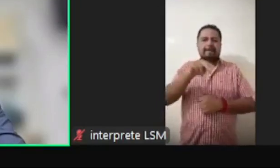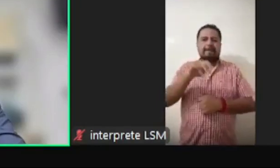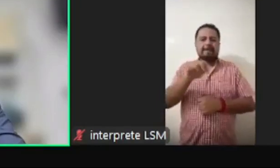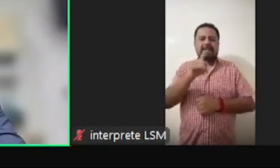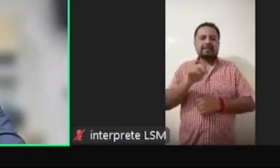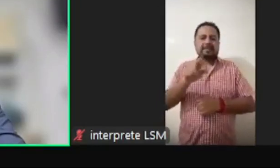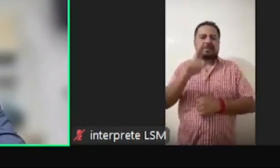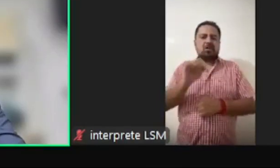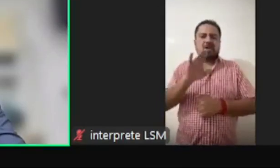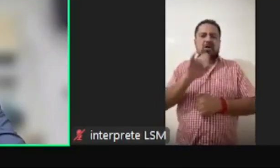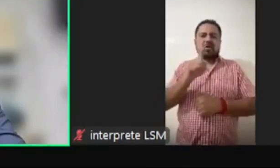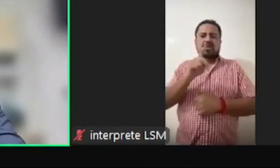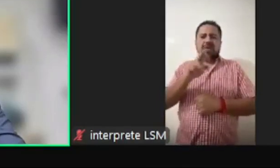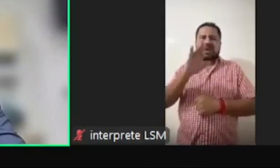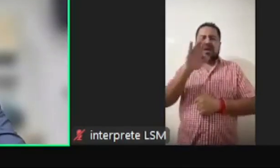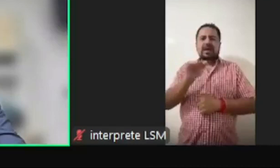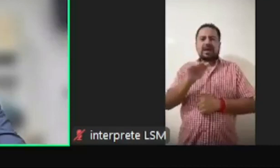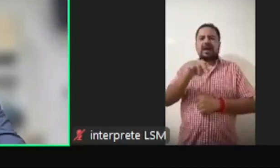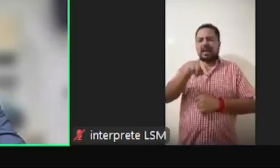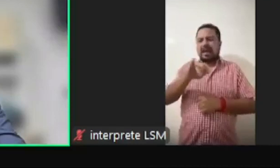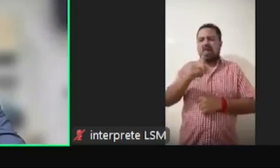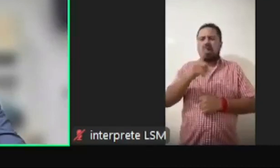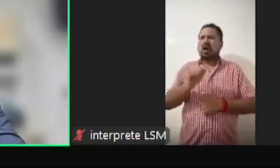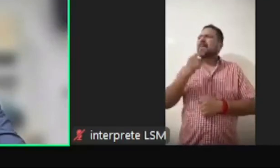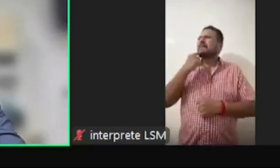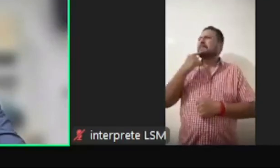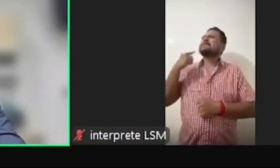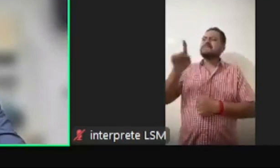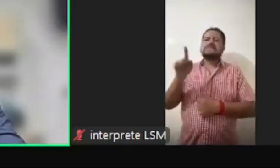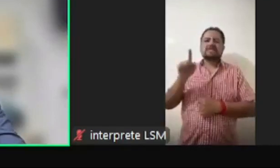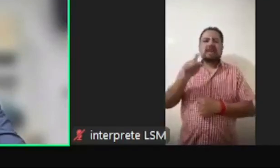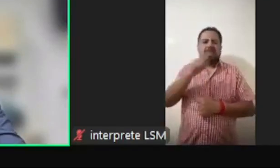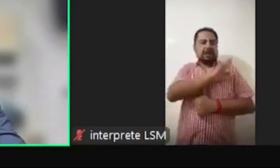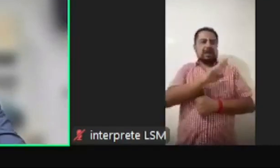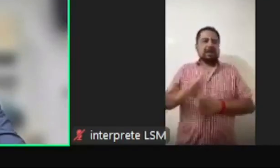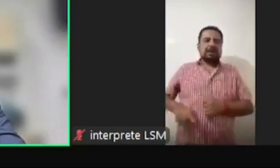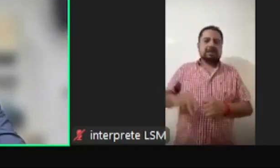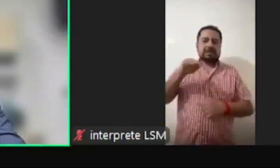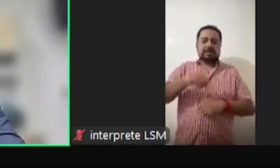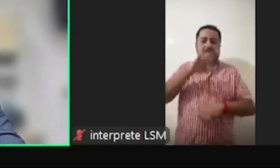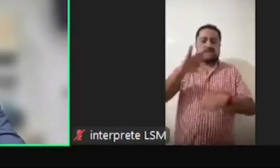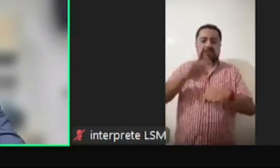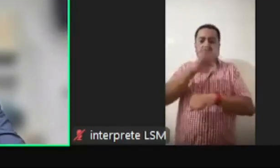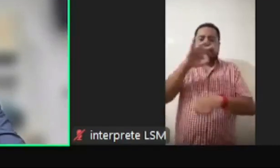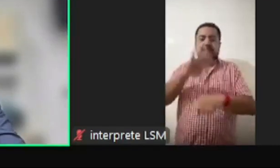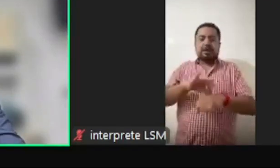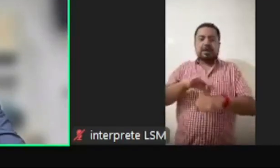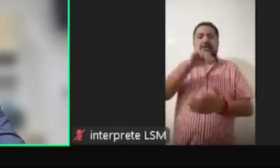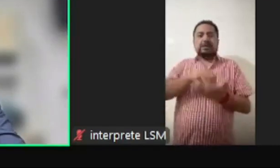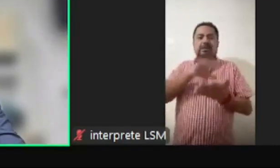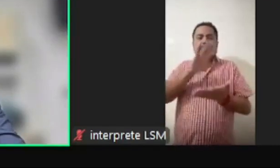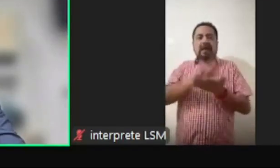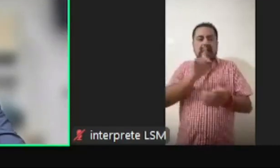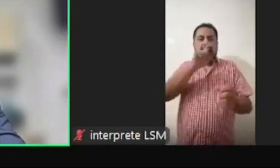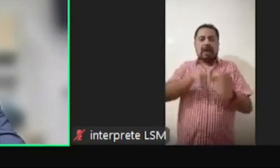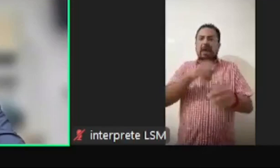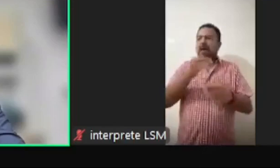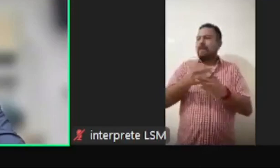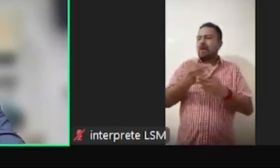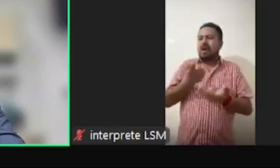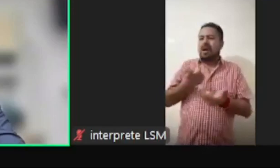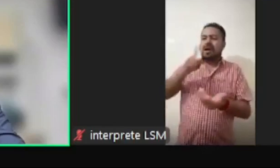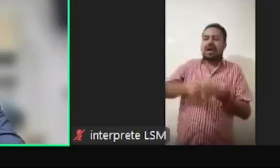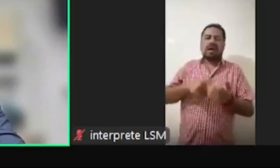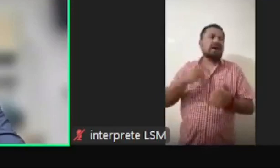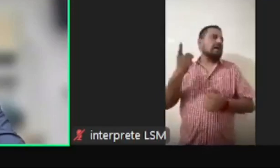Contreras impugna el registro de Naomi Nicole Cambray Valdés a una regiduría de Chilpancingo, pues aparece registrada internamente en Morena la Diputación por el